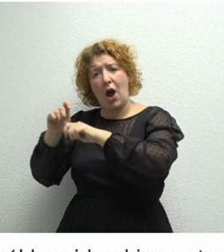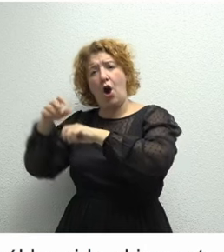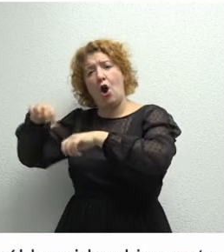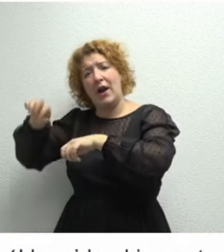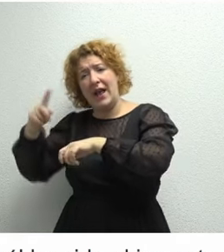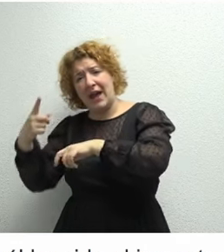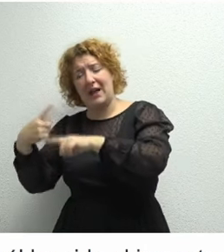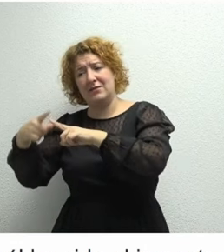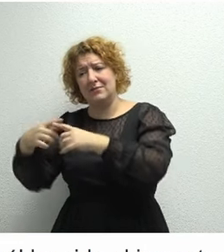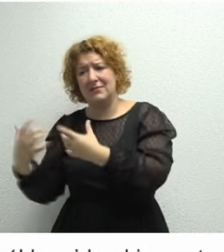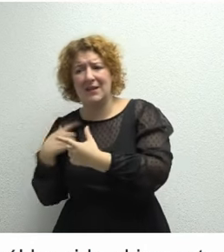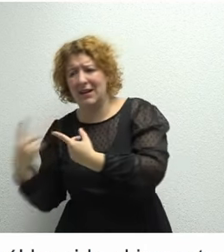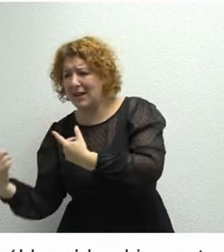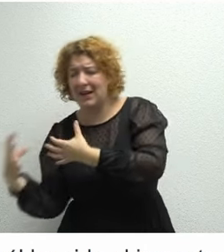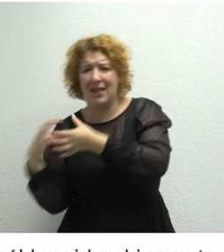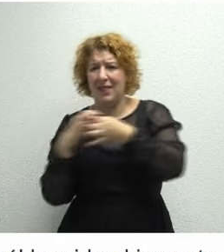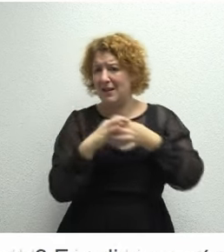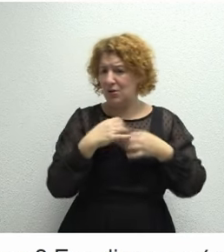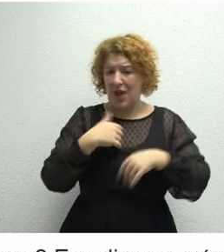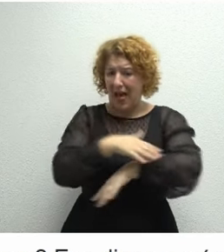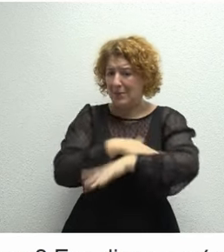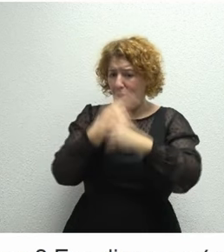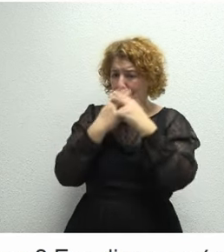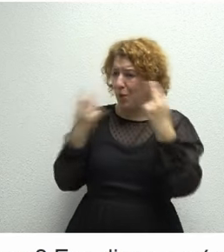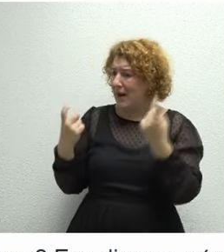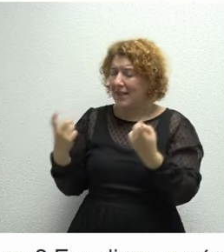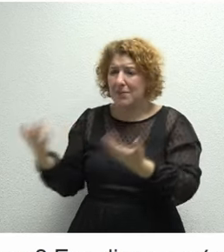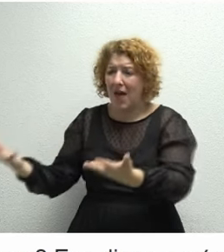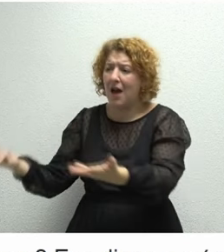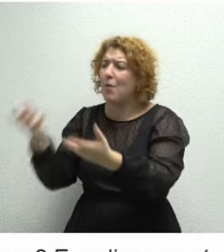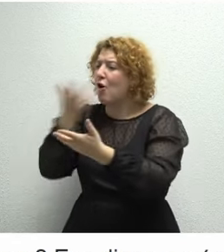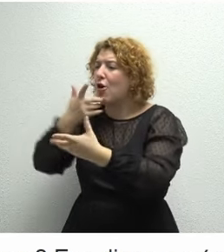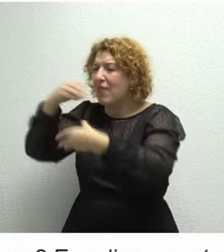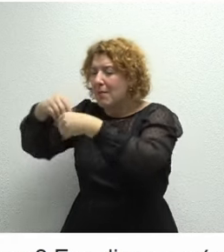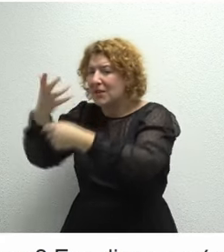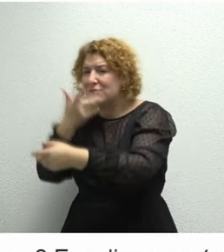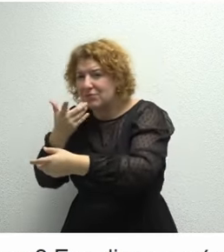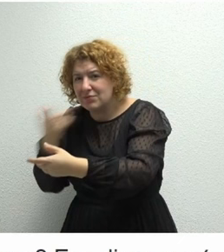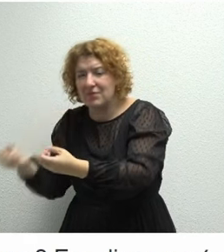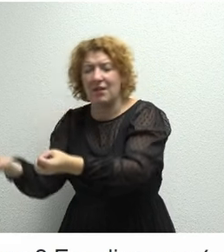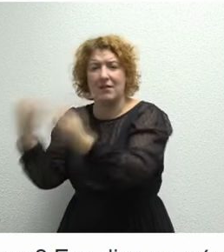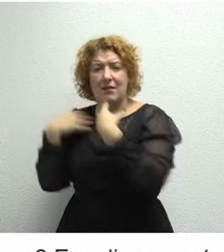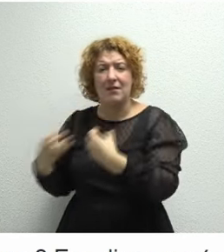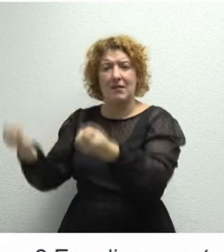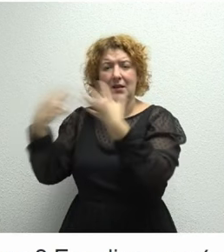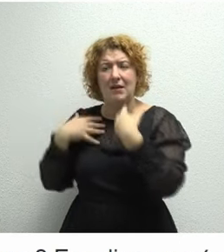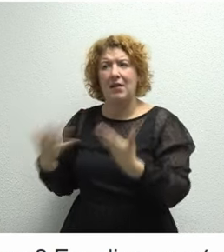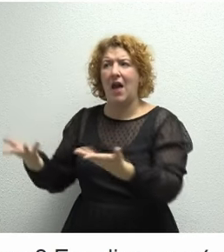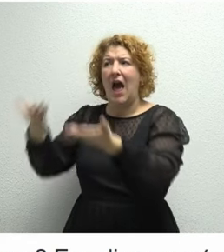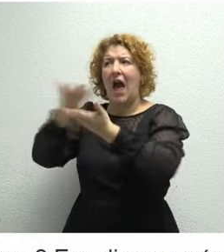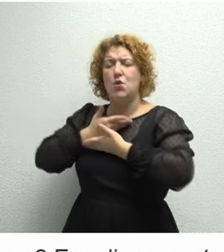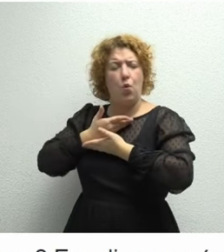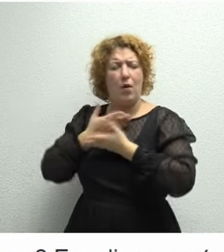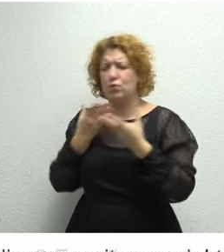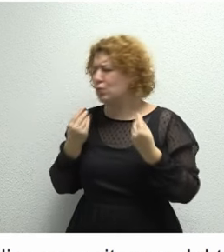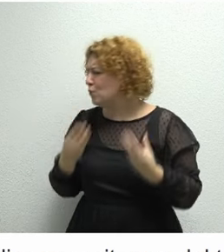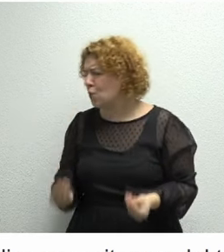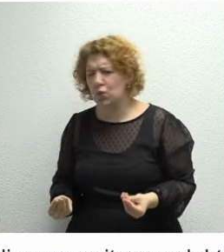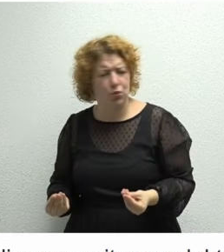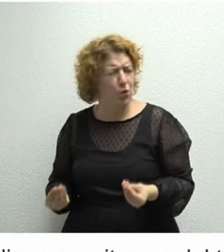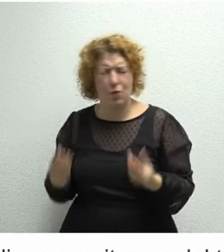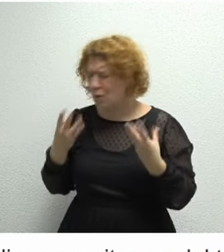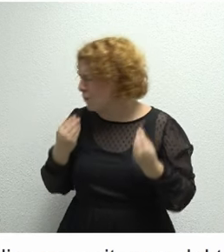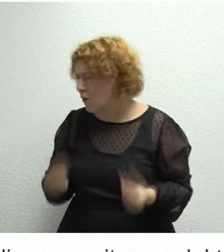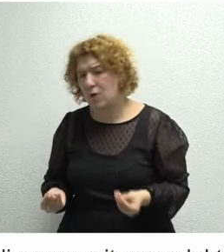para el impulso para la fuerza porque ahí está el conocimiento y nos ayuda por lo menos a nosotros nos ha ayudado muchísimo